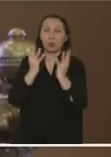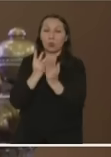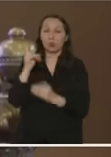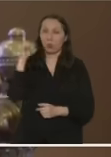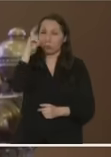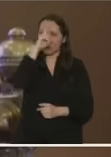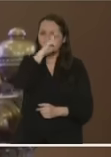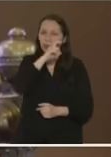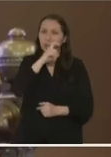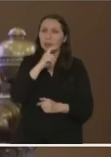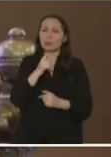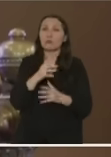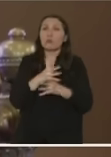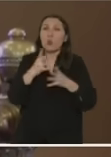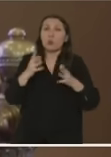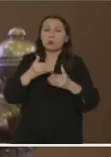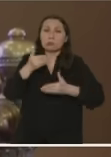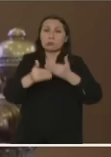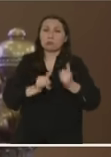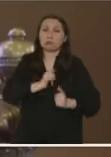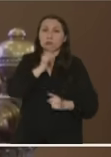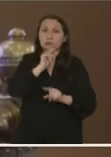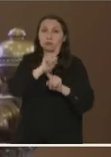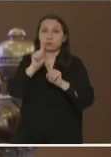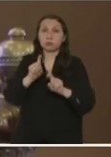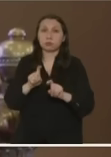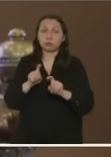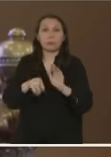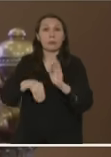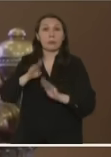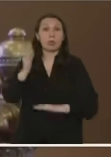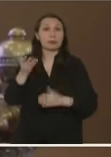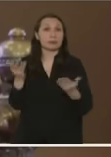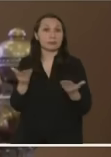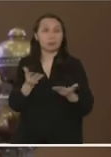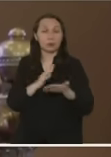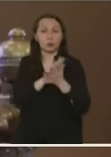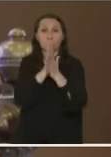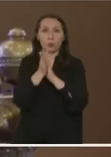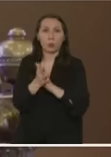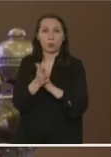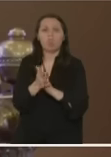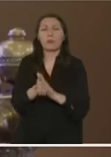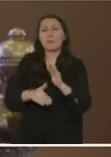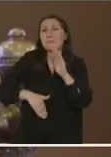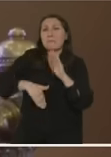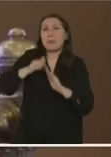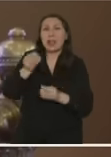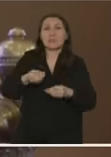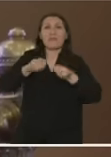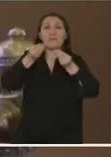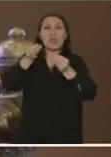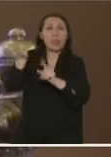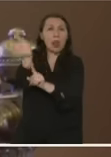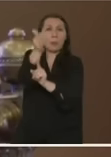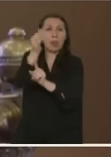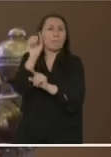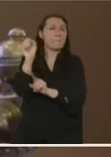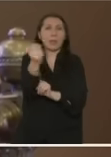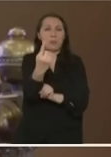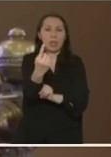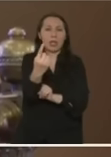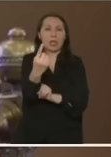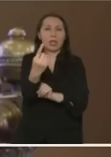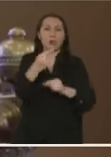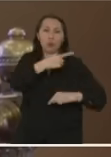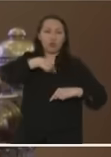complejo y lleno de incertidumbres, y sobre todo poniendo el bien superior de nuestra patria por